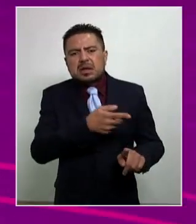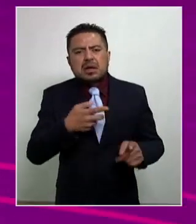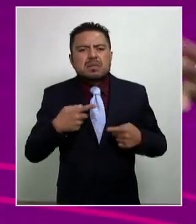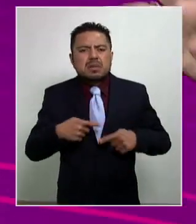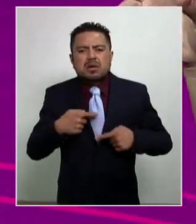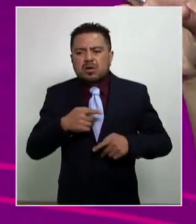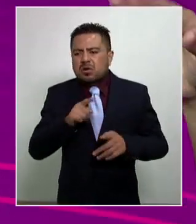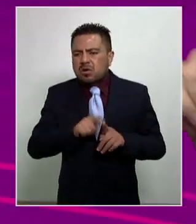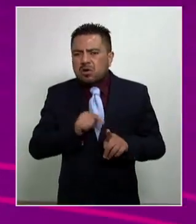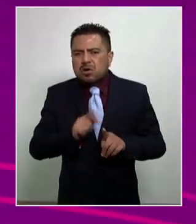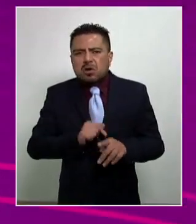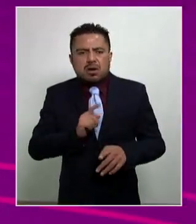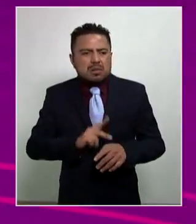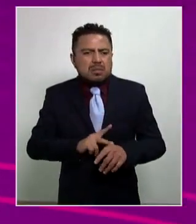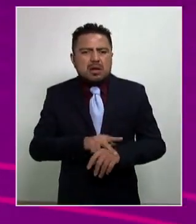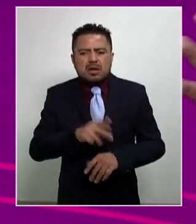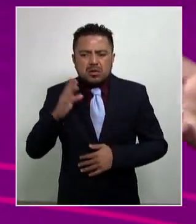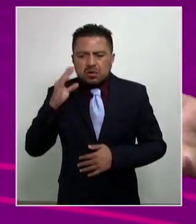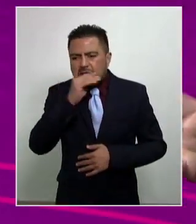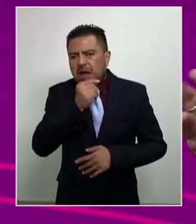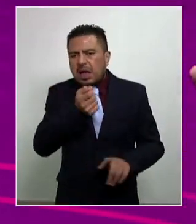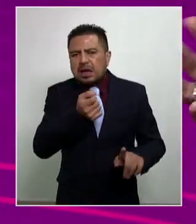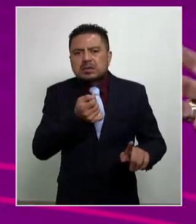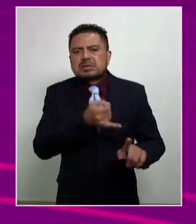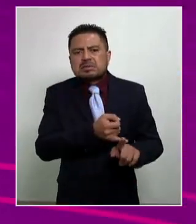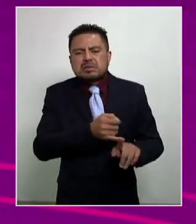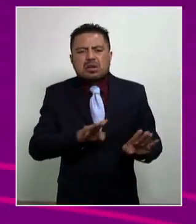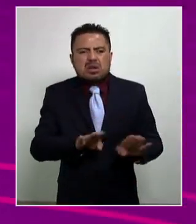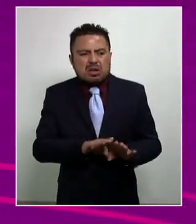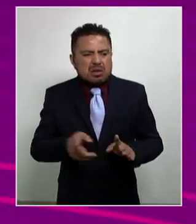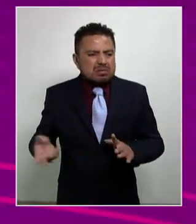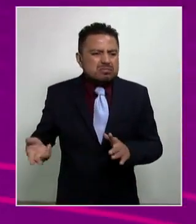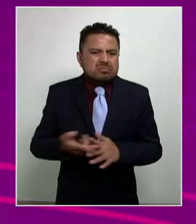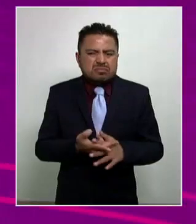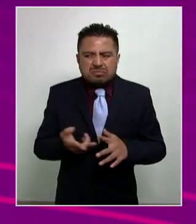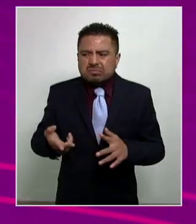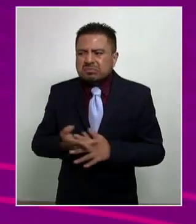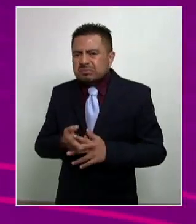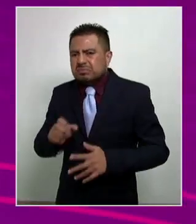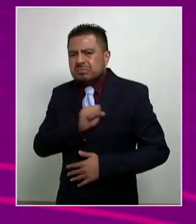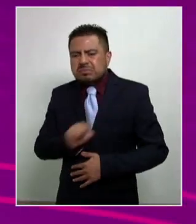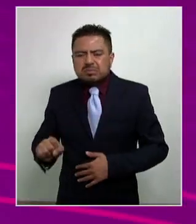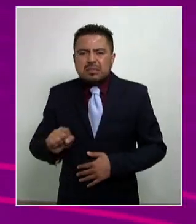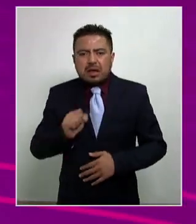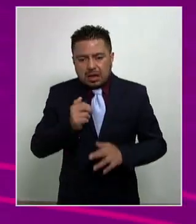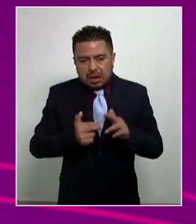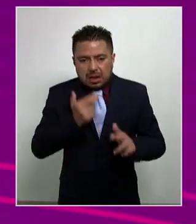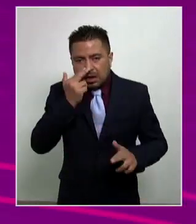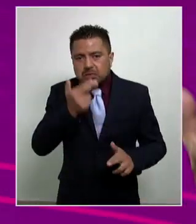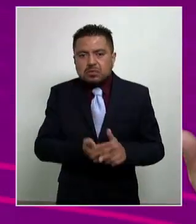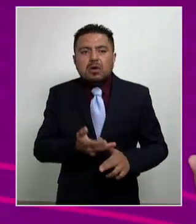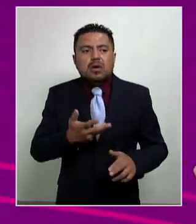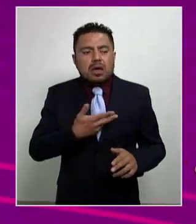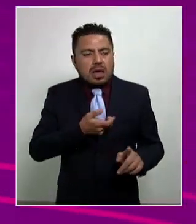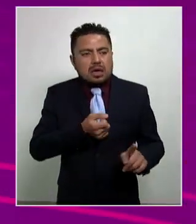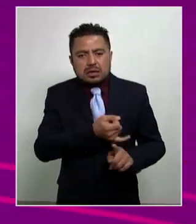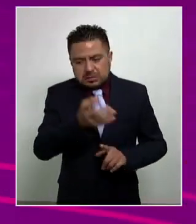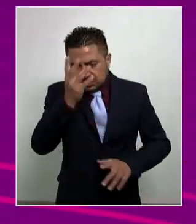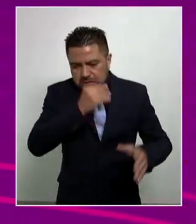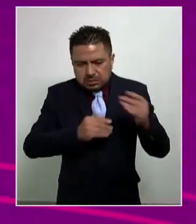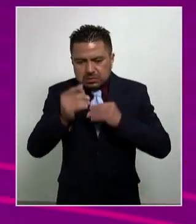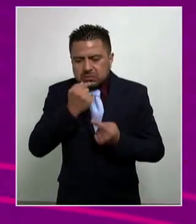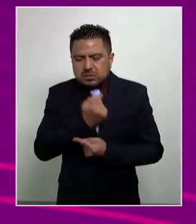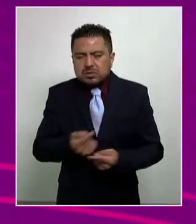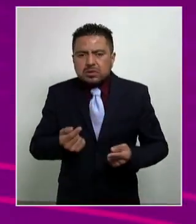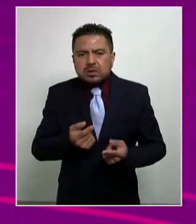este color de piel, que es un negrito, es que así son caníbales, etcétera, ¿no? Hay una responsabilidad, porque eso están aprendiendo los niños